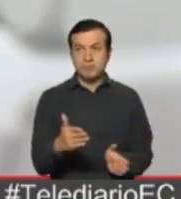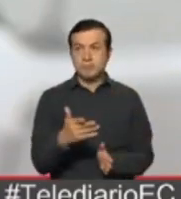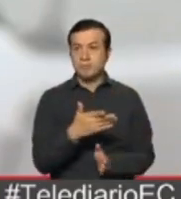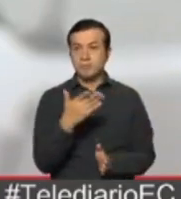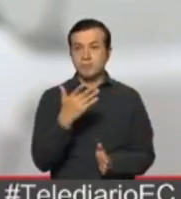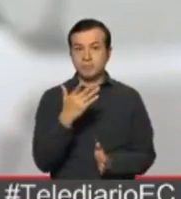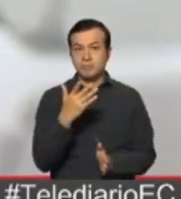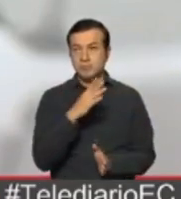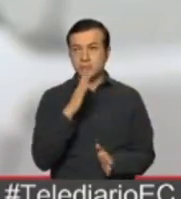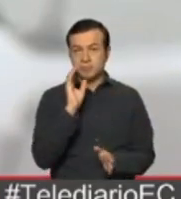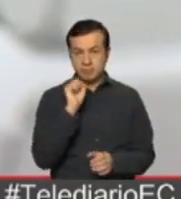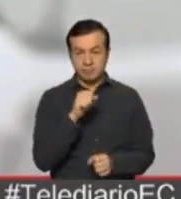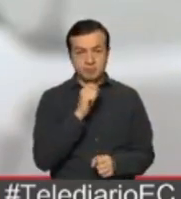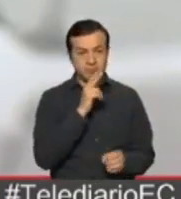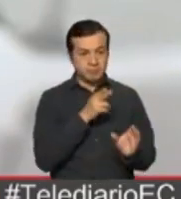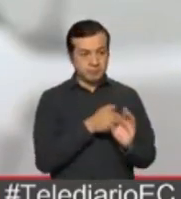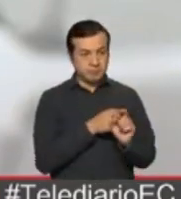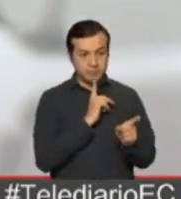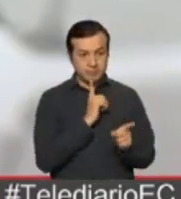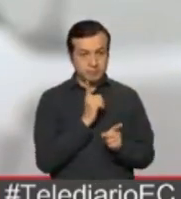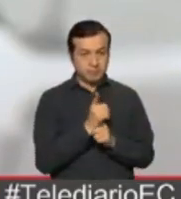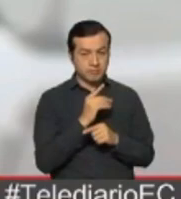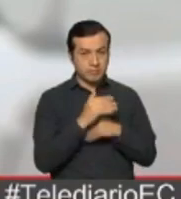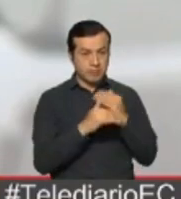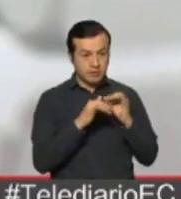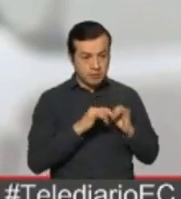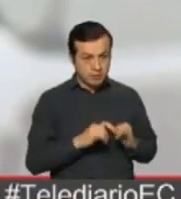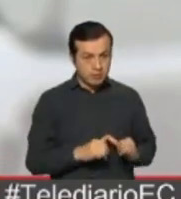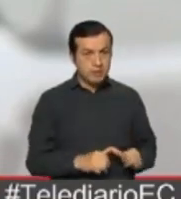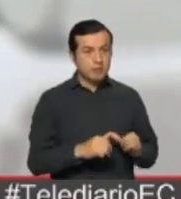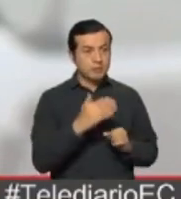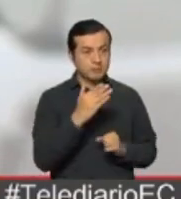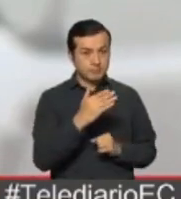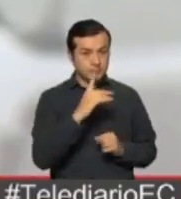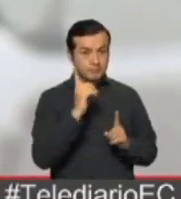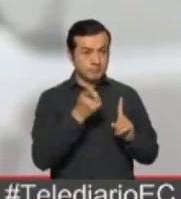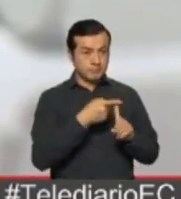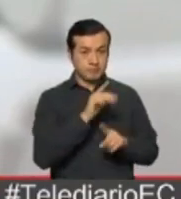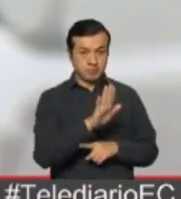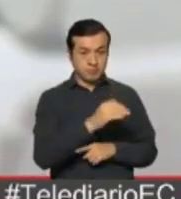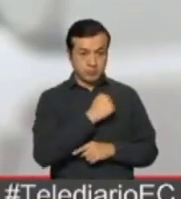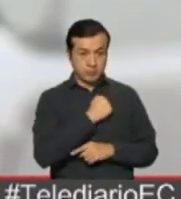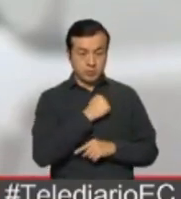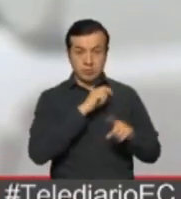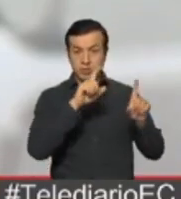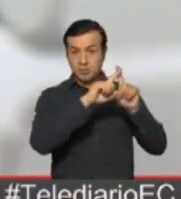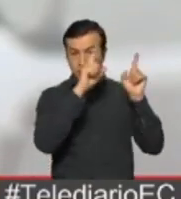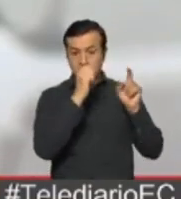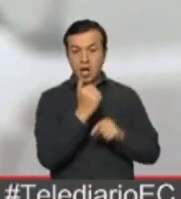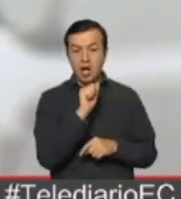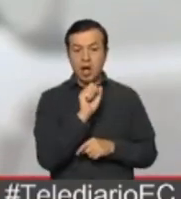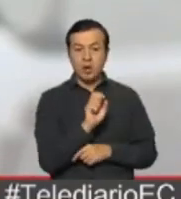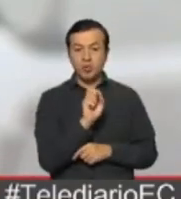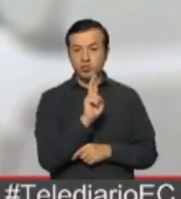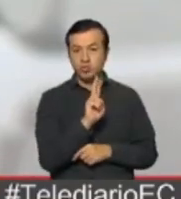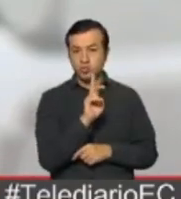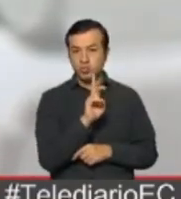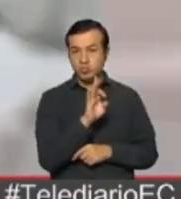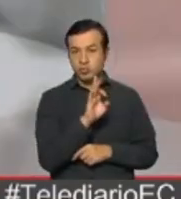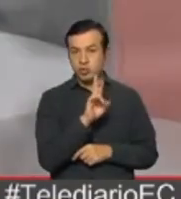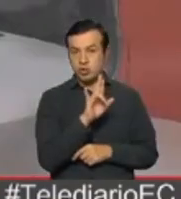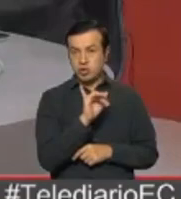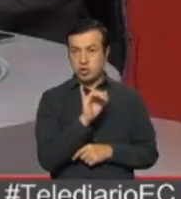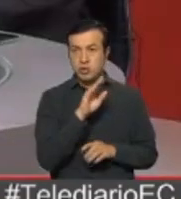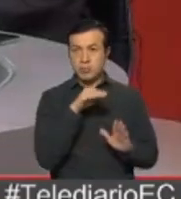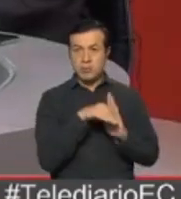un sistema competitivo dentro del proceso entonces esos son la propia empresa austriaca nos ha presentado documentos cartas